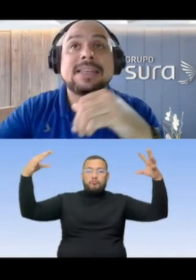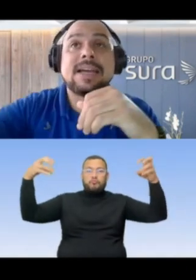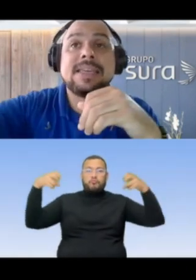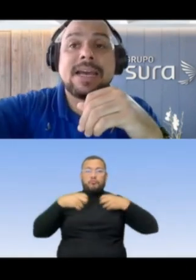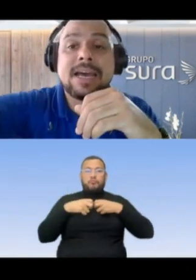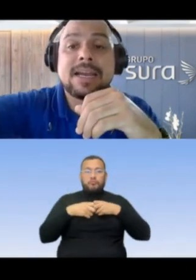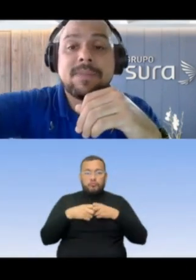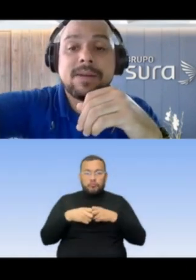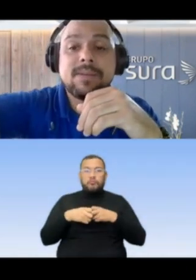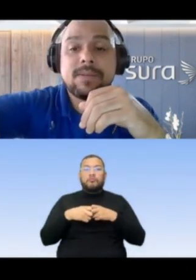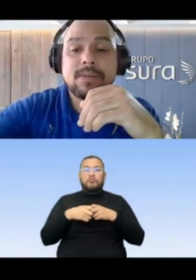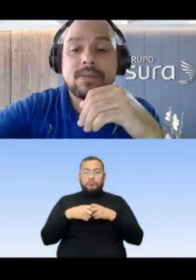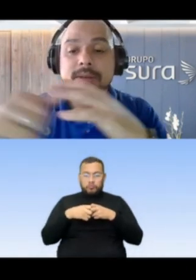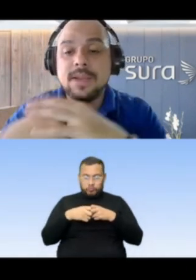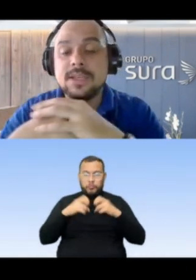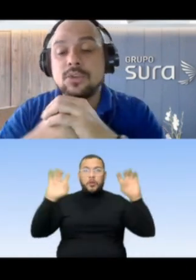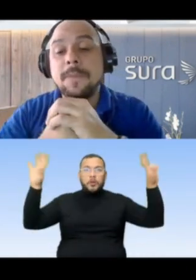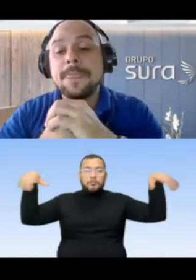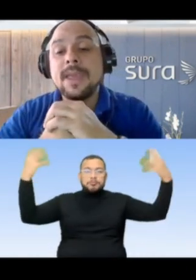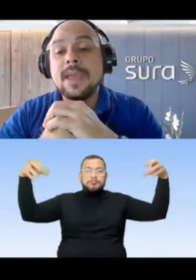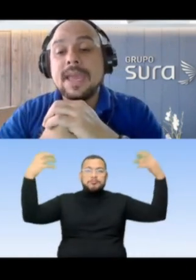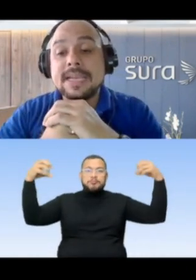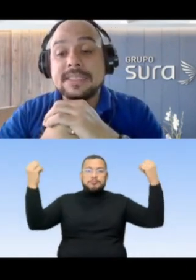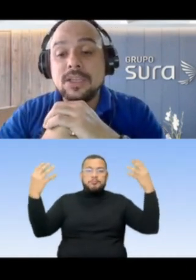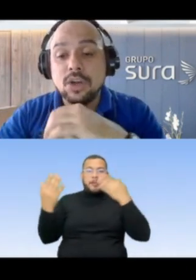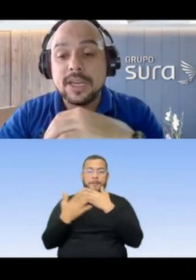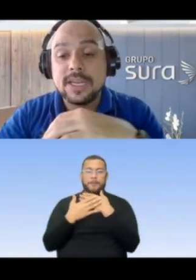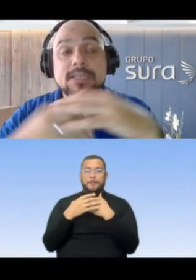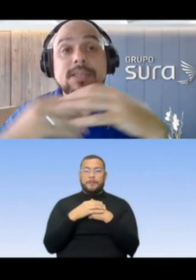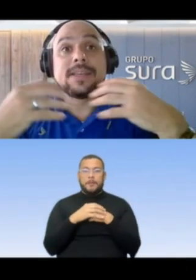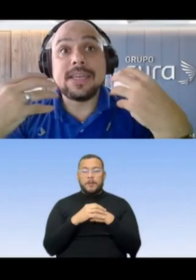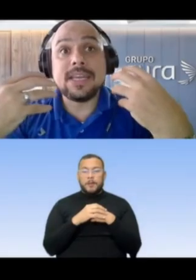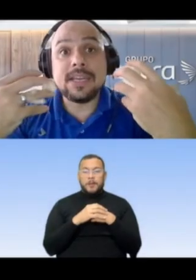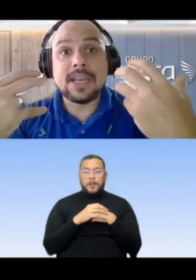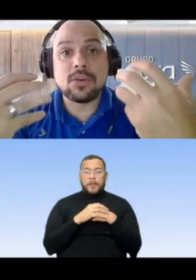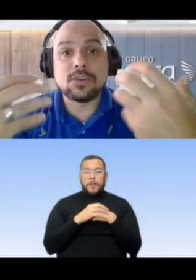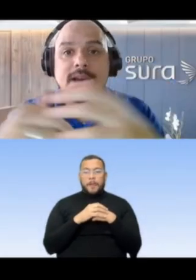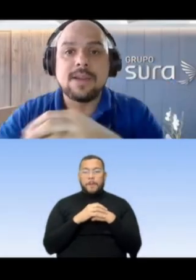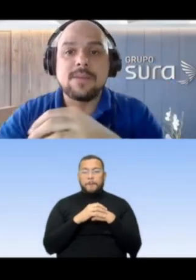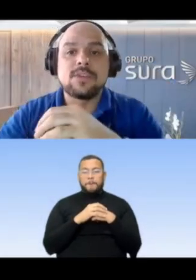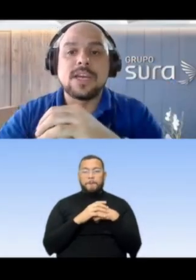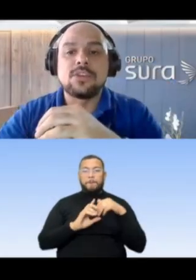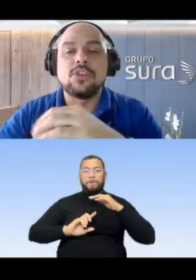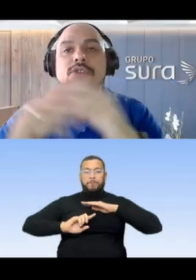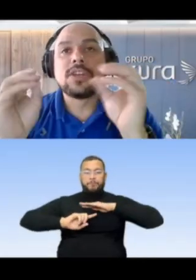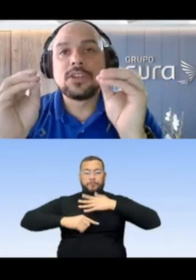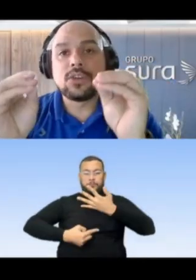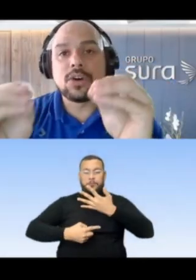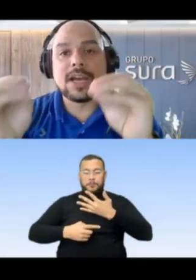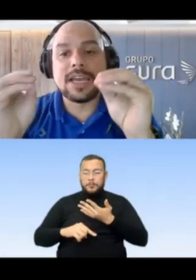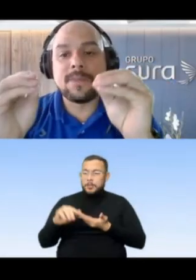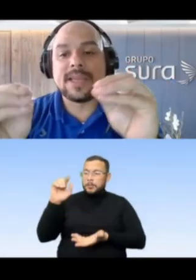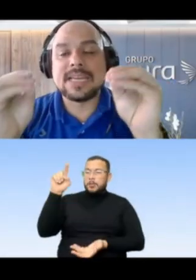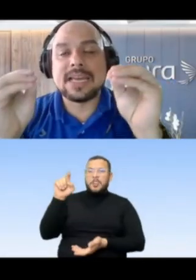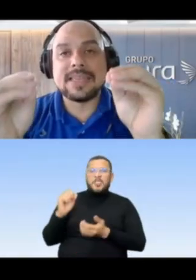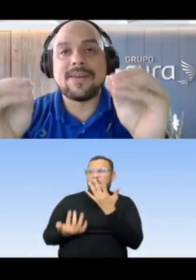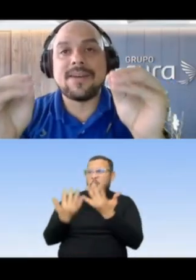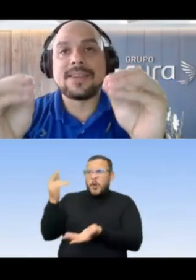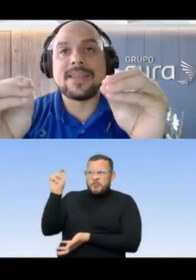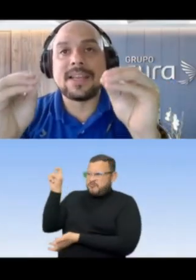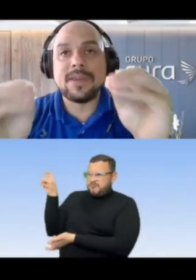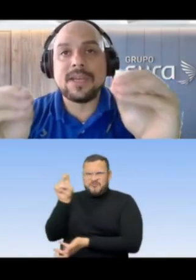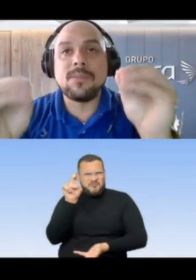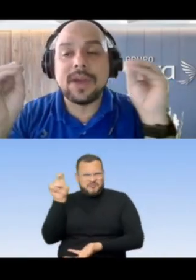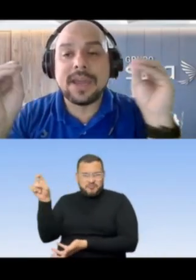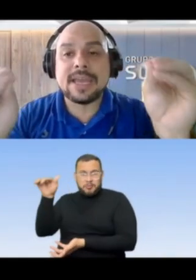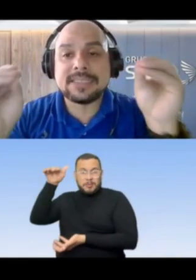de alerta y alarma. ¿Listo? Extintores. Innegociable, muchachos. Toda empresa